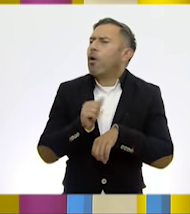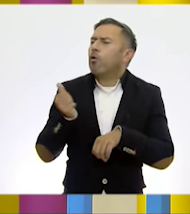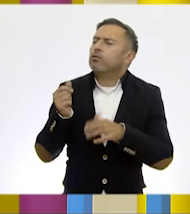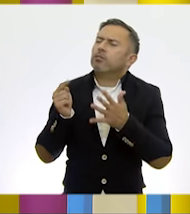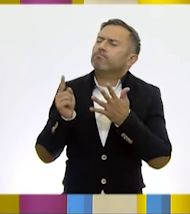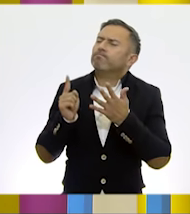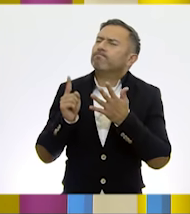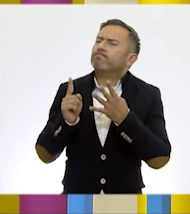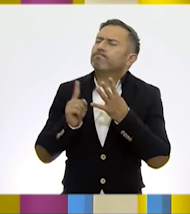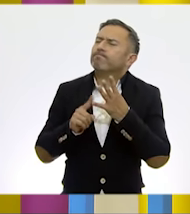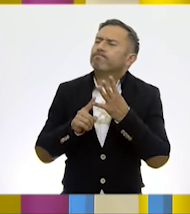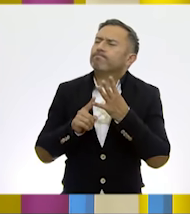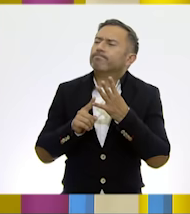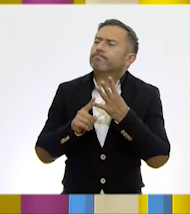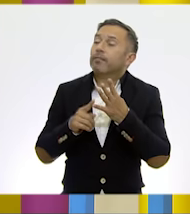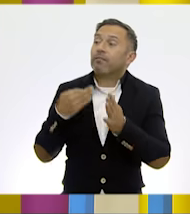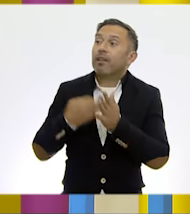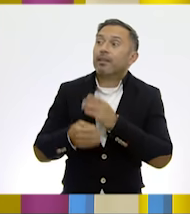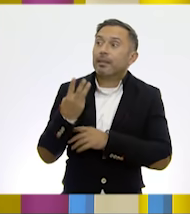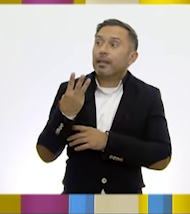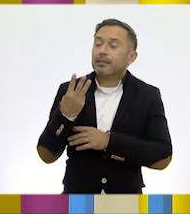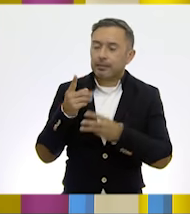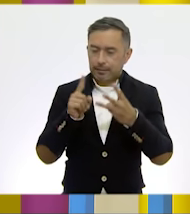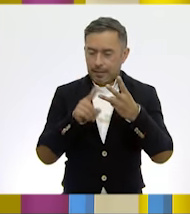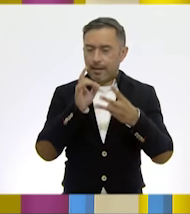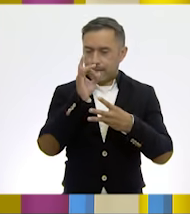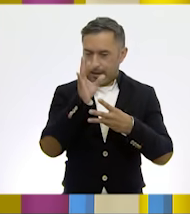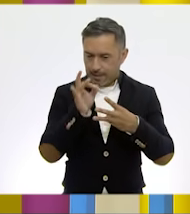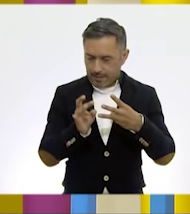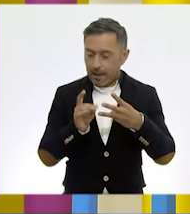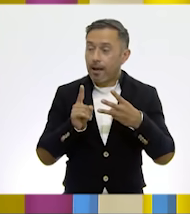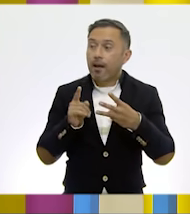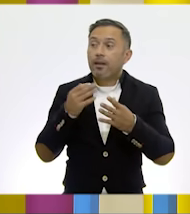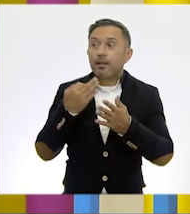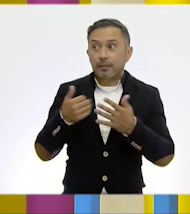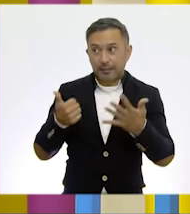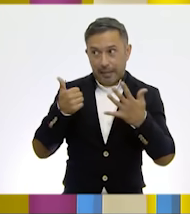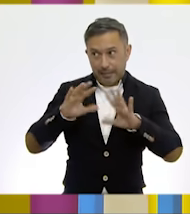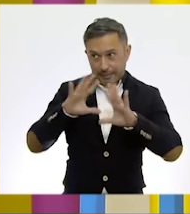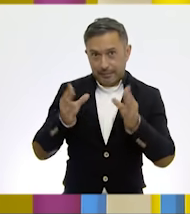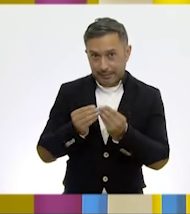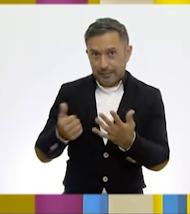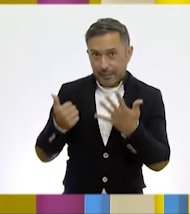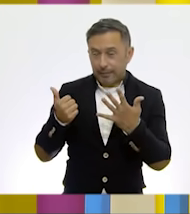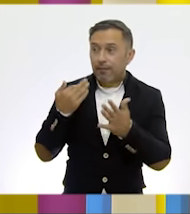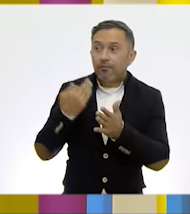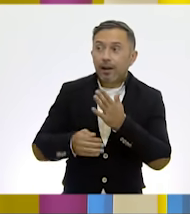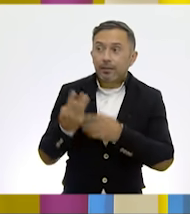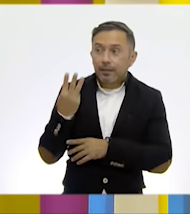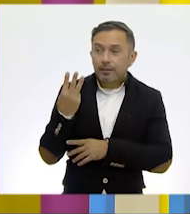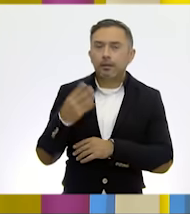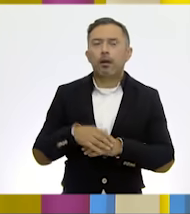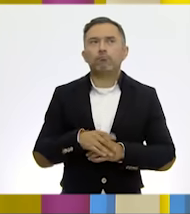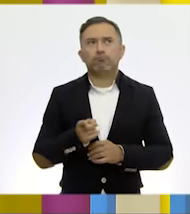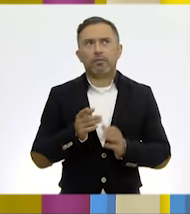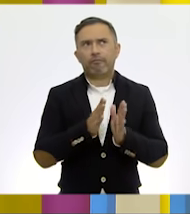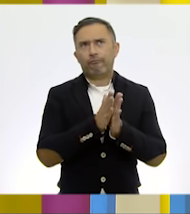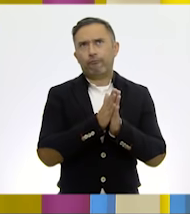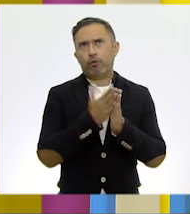Son seis, nos faltan tres. Falta, vamos a la mitad. También los folletos están,